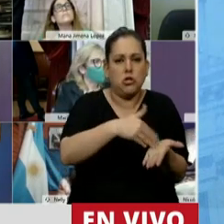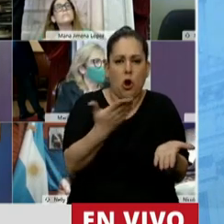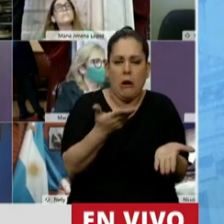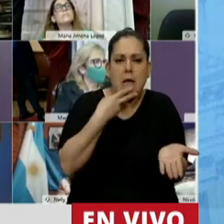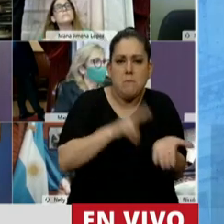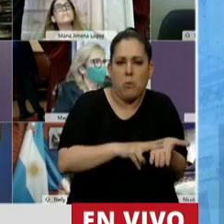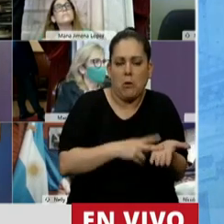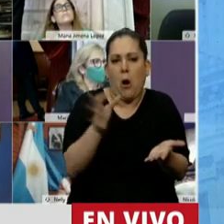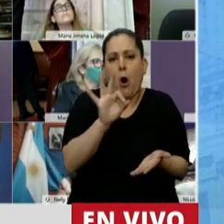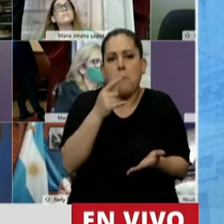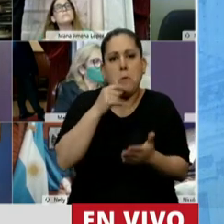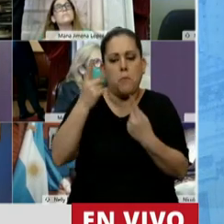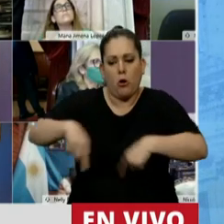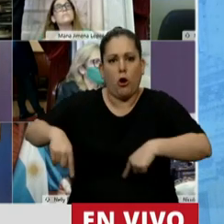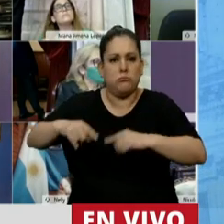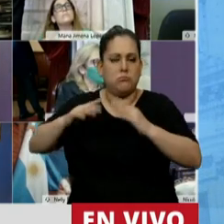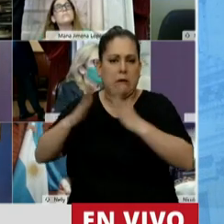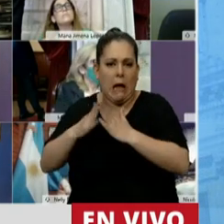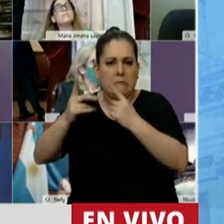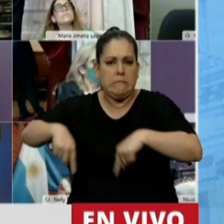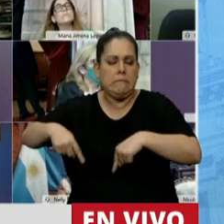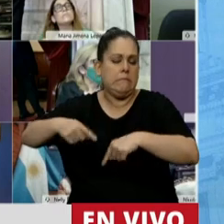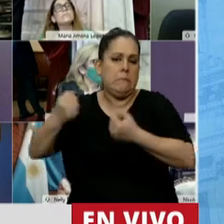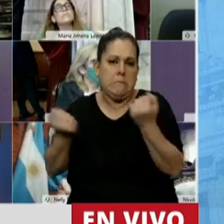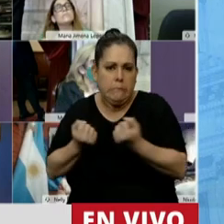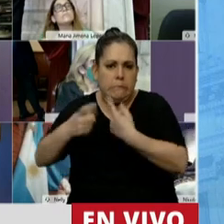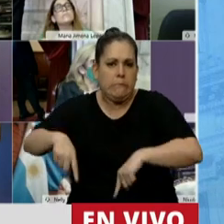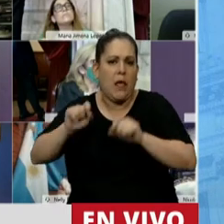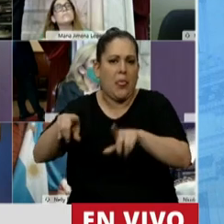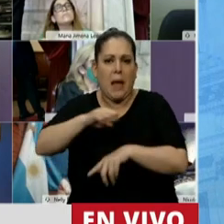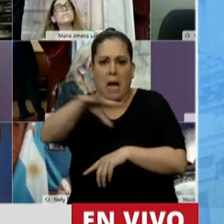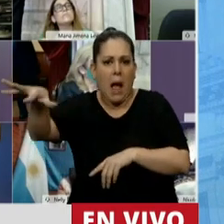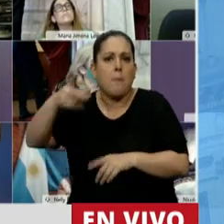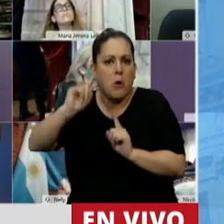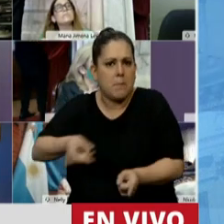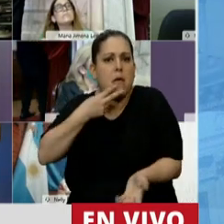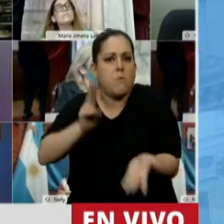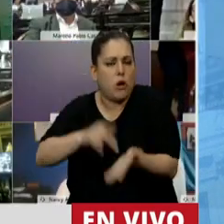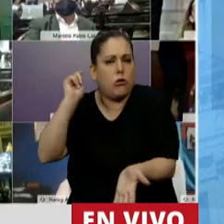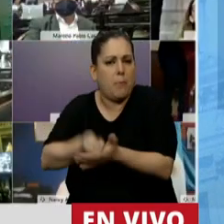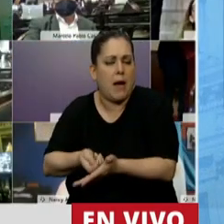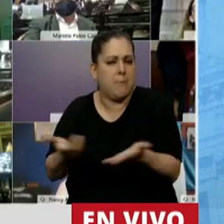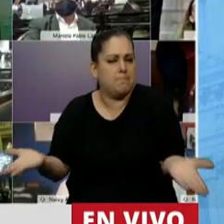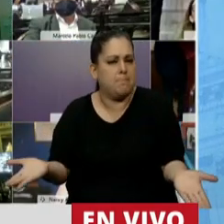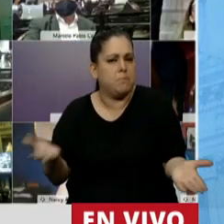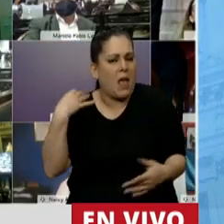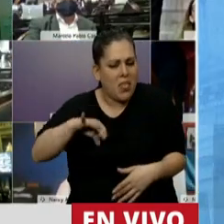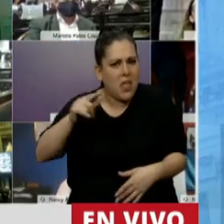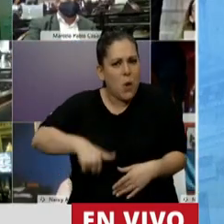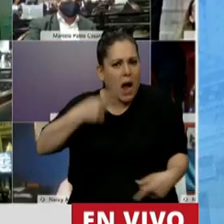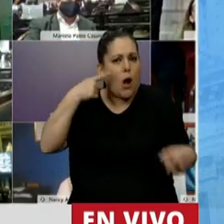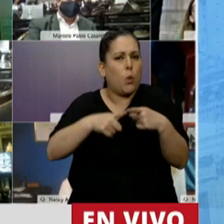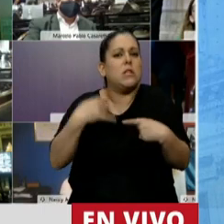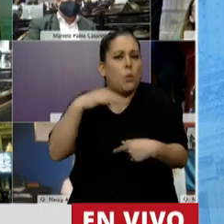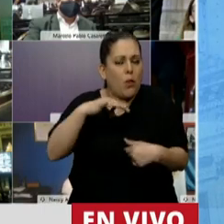inmuebles rurales, que son en definitiva activos productivos. En fin, en tiempos que tenemos que fomentar las inversiones, el gobierno las